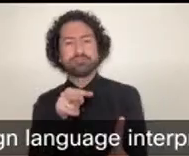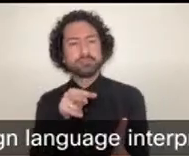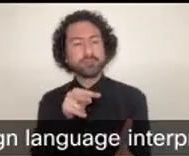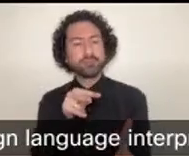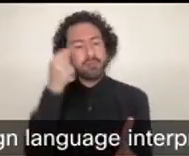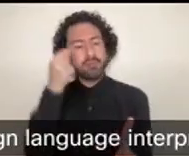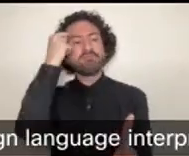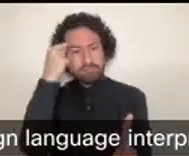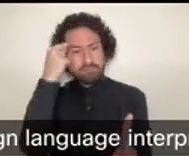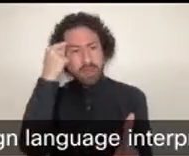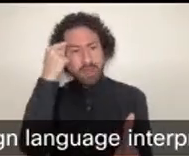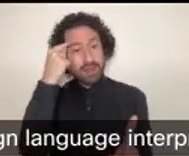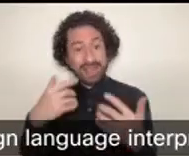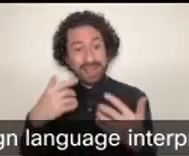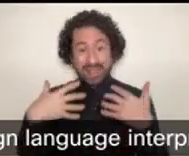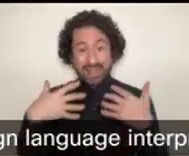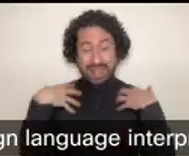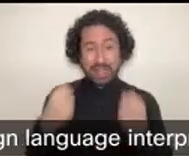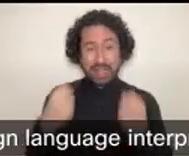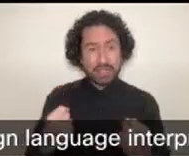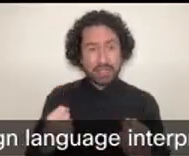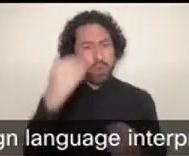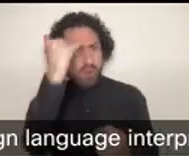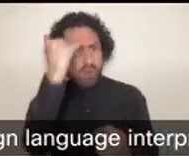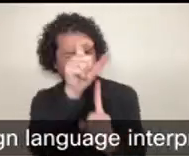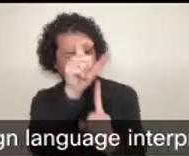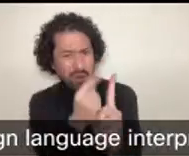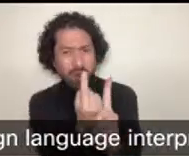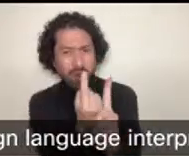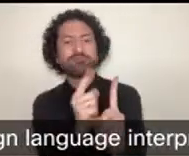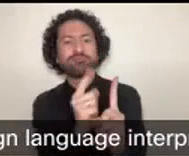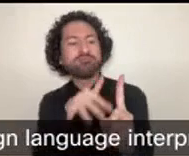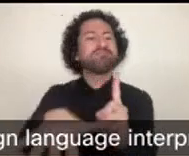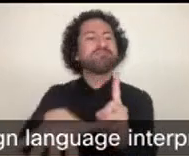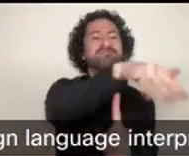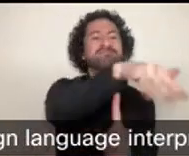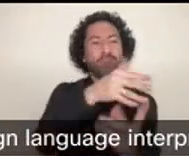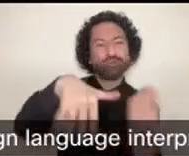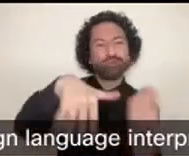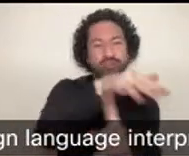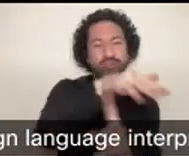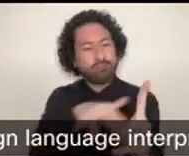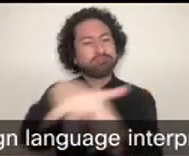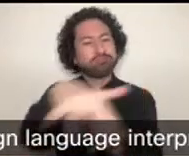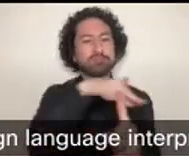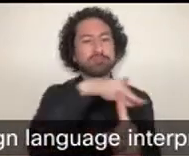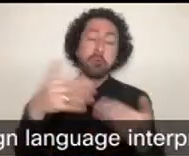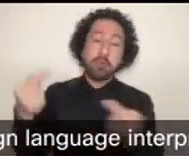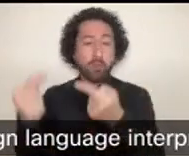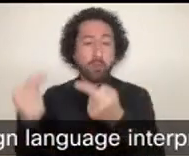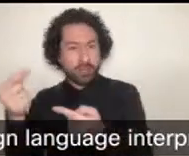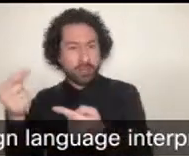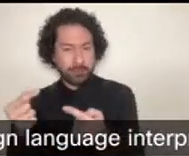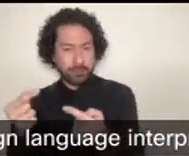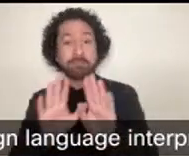que efectivamente la salud está más determinada por el contexto social y político que por el acceso a los servicios de salud. Y con esto le damos la